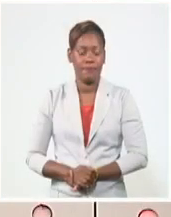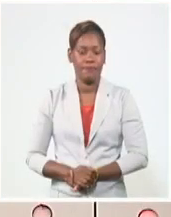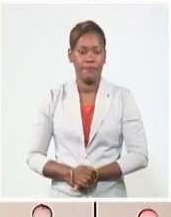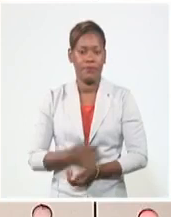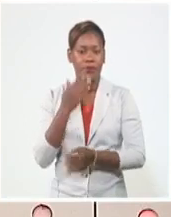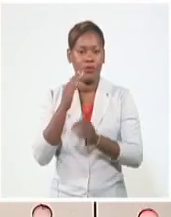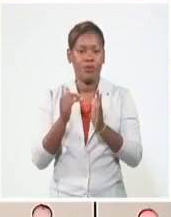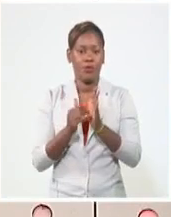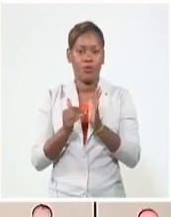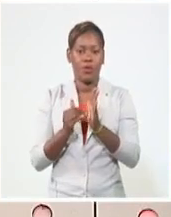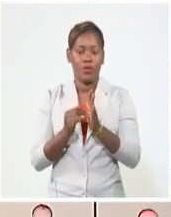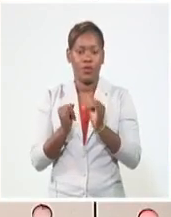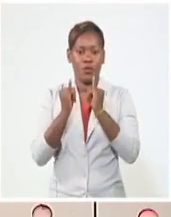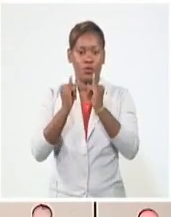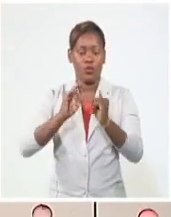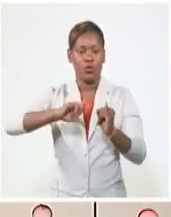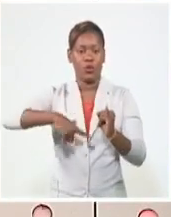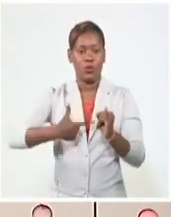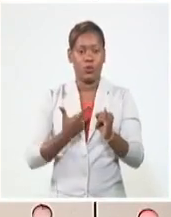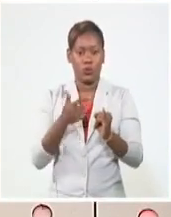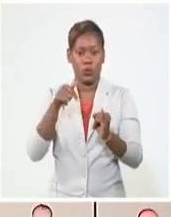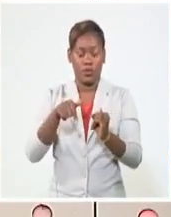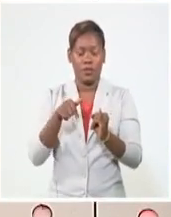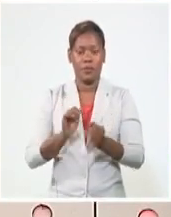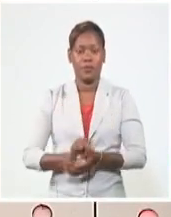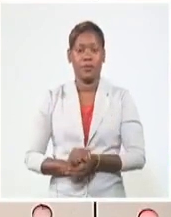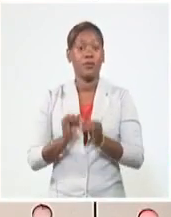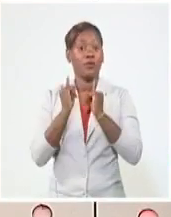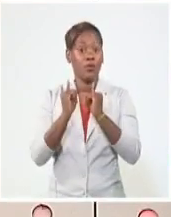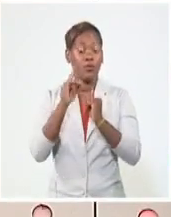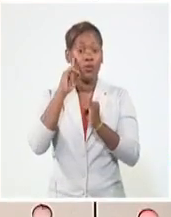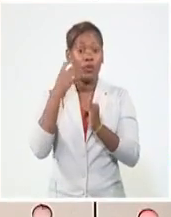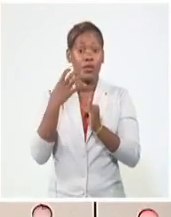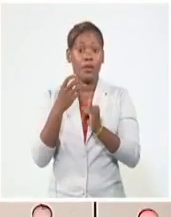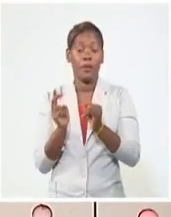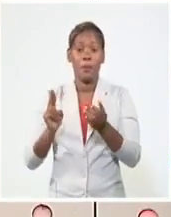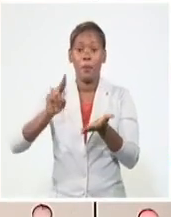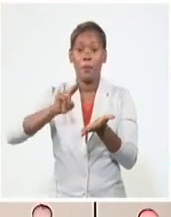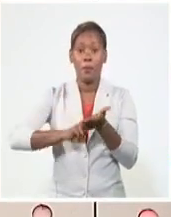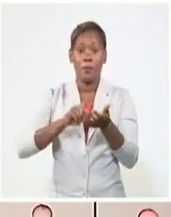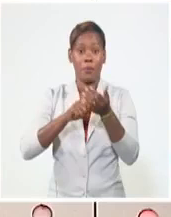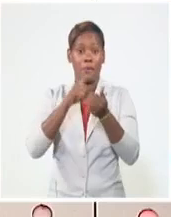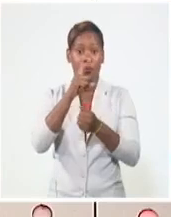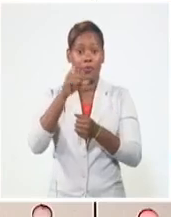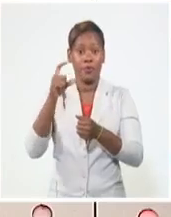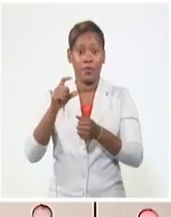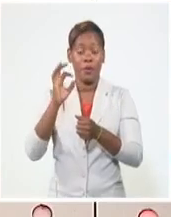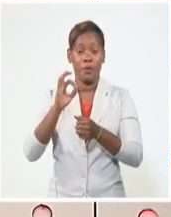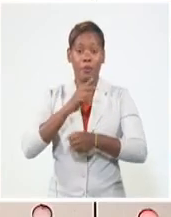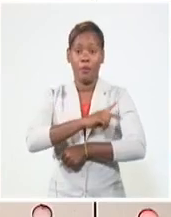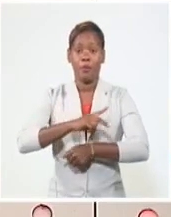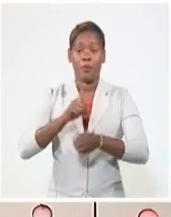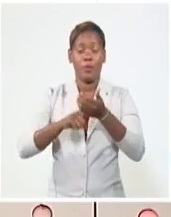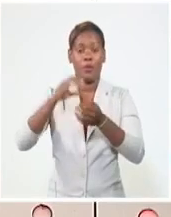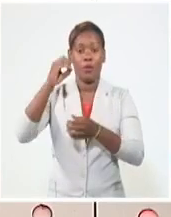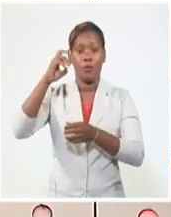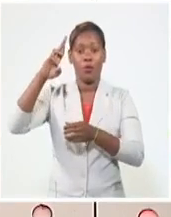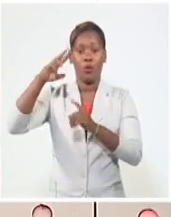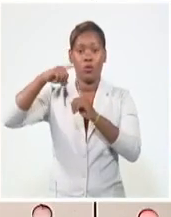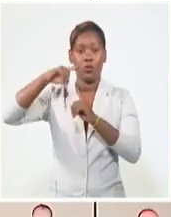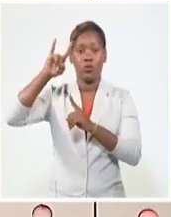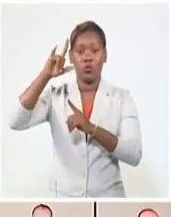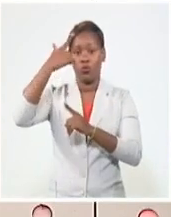Buenas tardes, tiempo de información cultural en nuestro espacio y es noticia que miembros del Partido Comunista de Portugal visitan por estos días sitios de interés